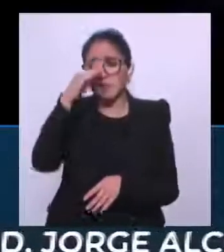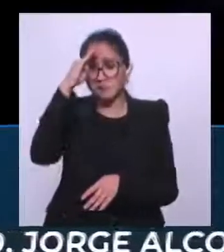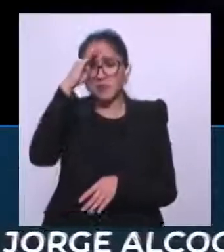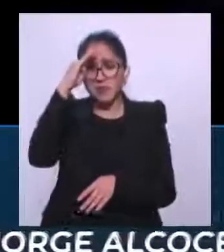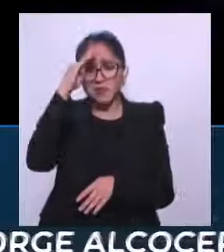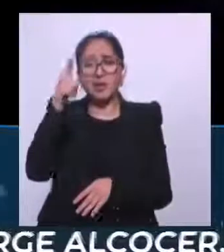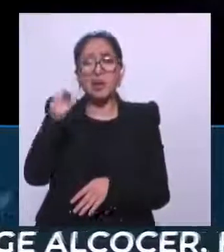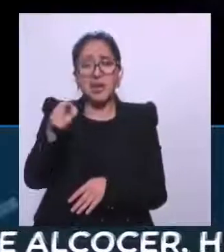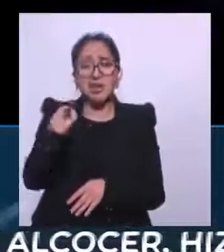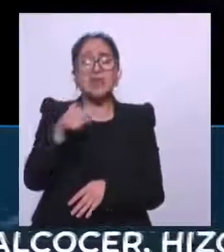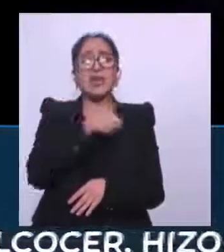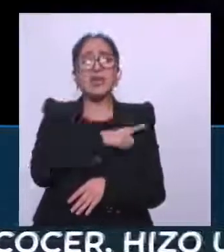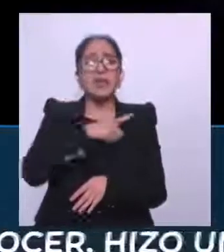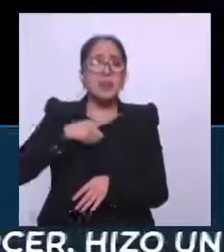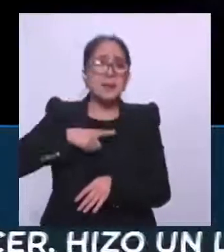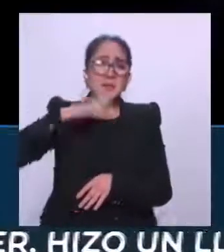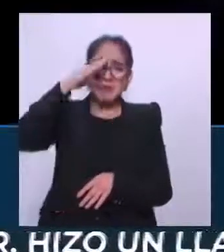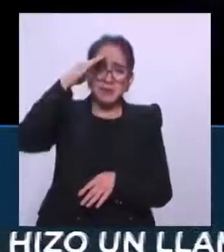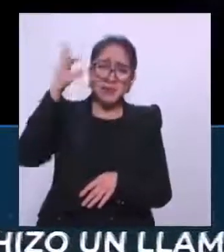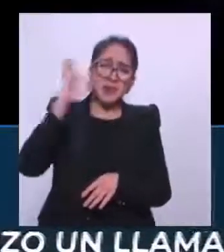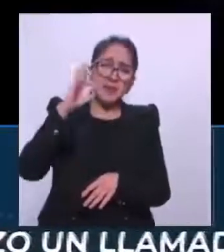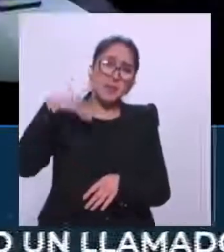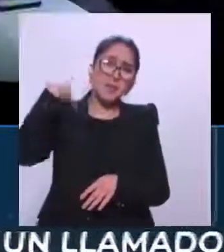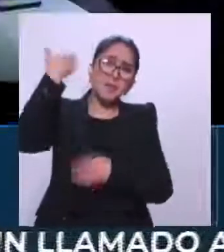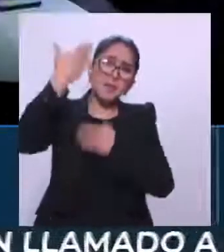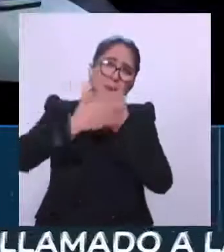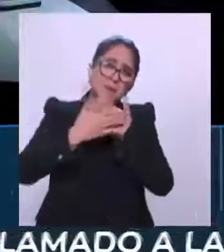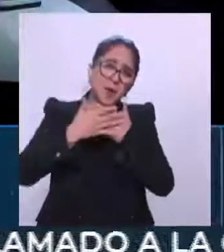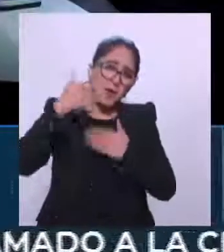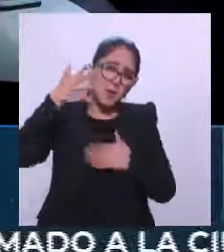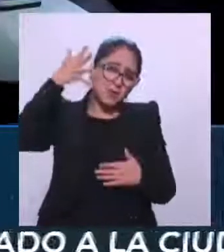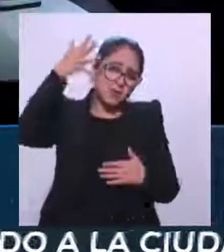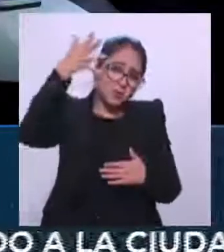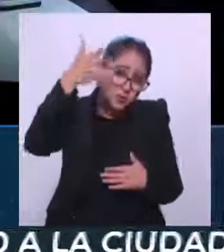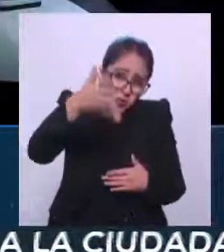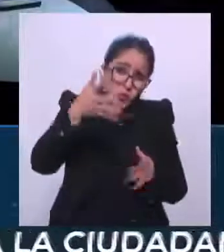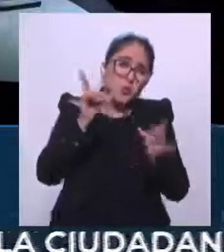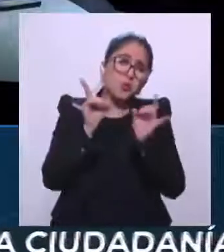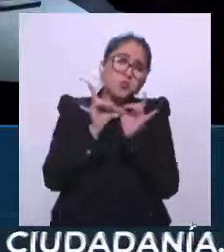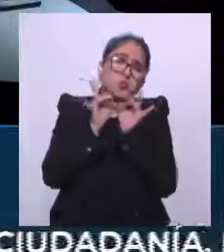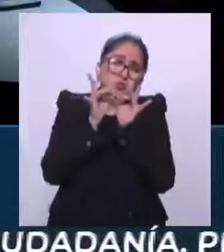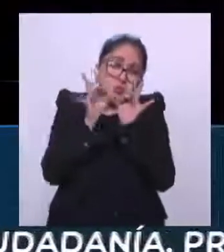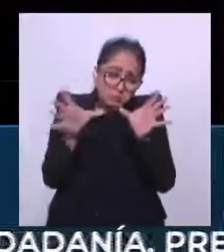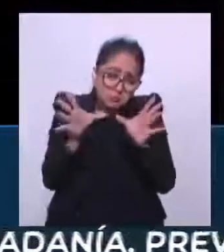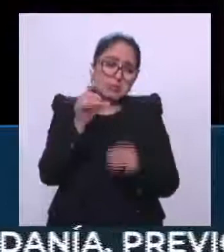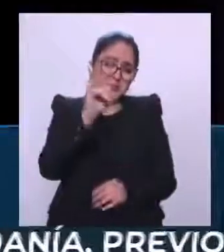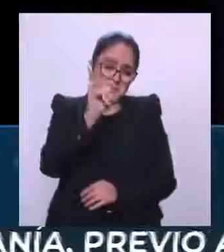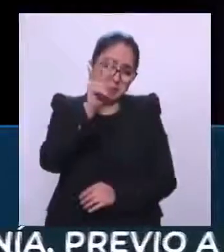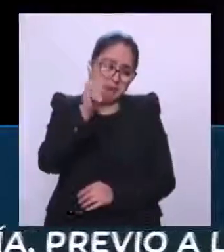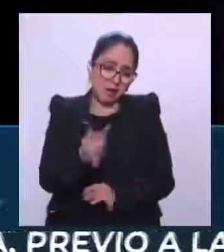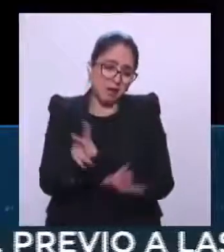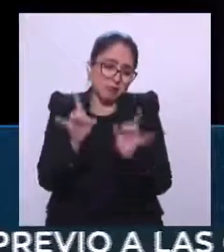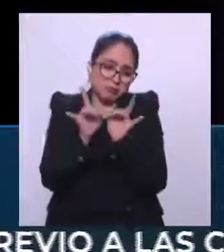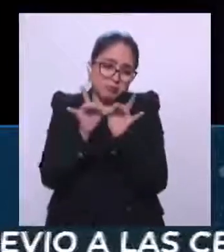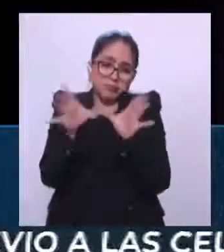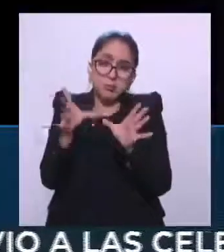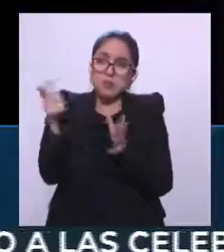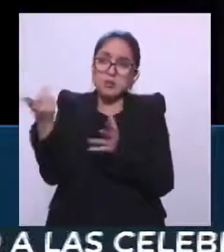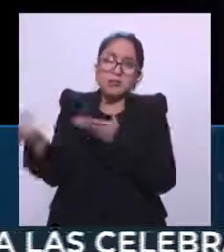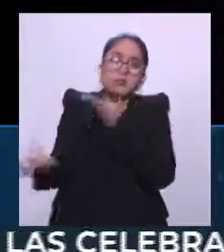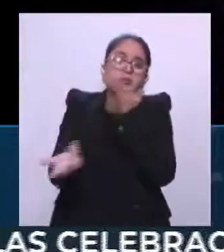se puede prever que en el futuro, más allá de que sean casos fortuitos, porque sí lo fue, o sea, un